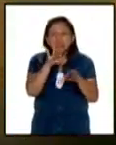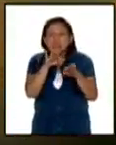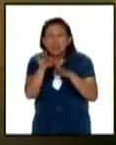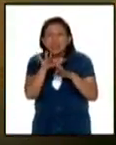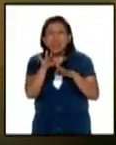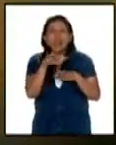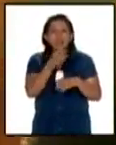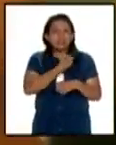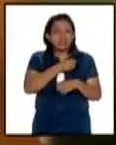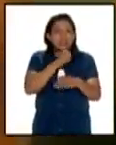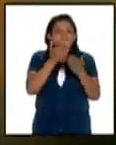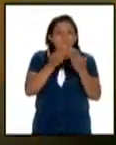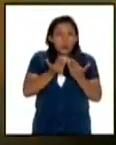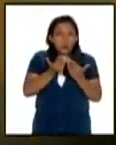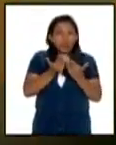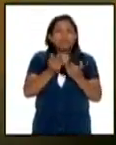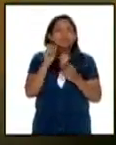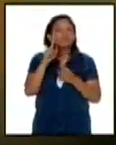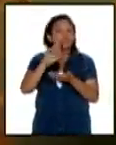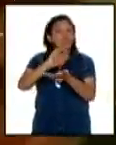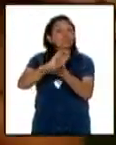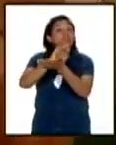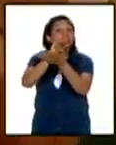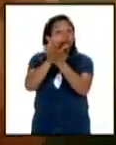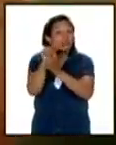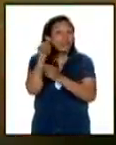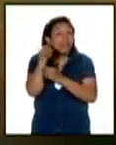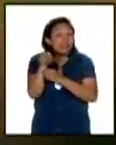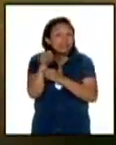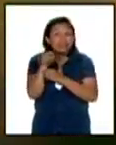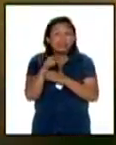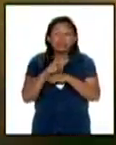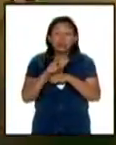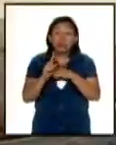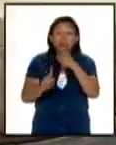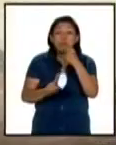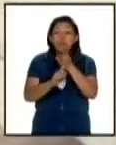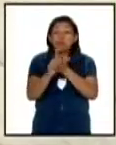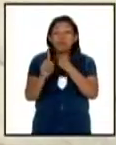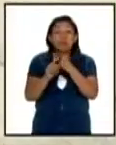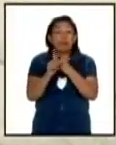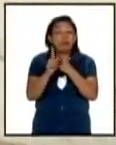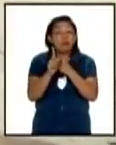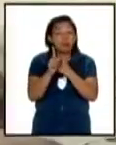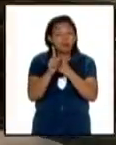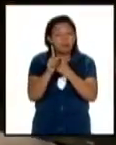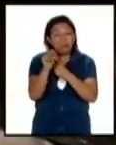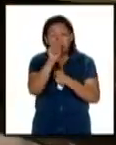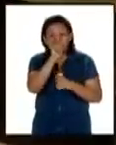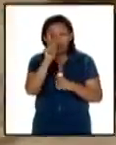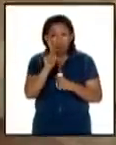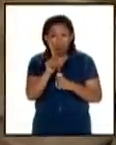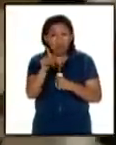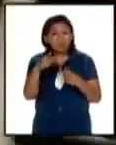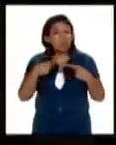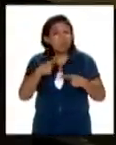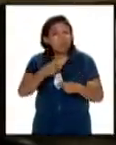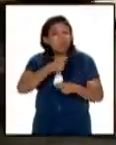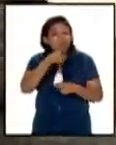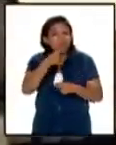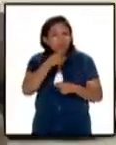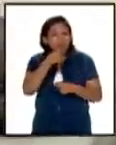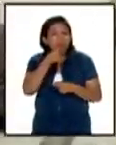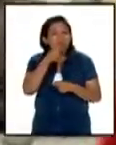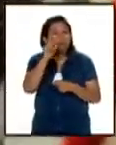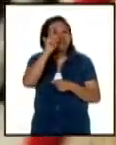salud, el de la discriminación es el principal problema que enfrentan las personas mayores. Lo peor es la